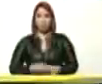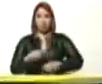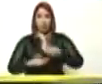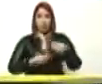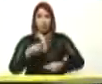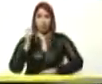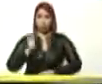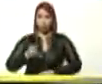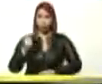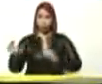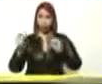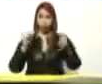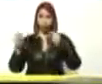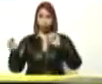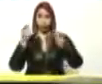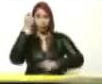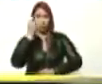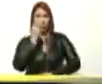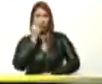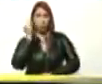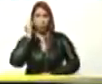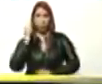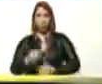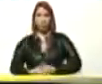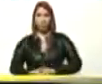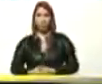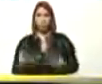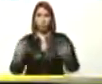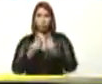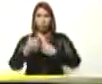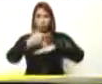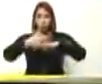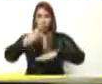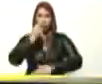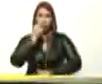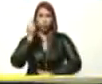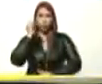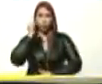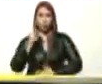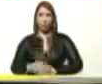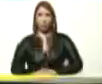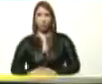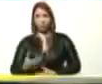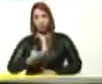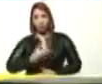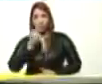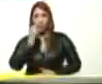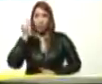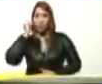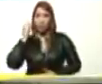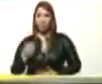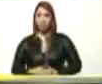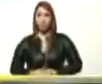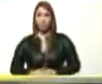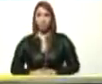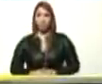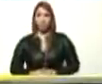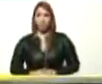de trabajo con los diputados las diputadas con los gobernadores gobernadoras alcaldes alcaldes